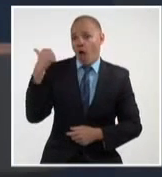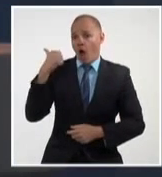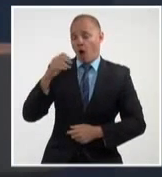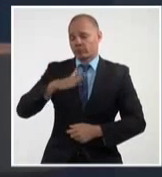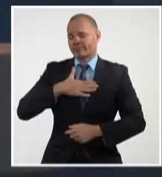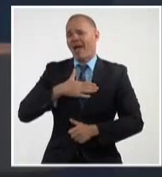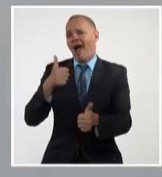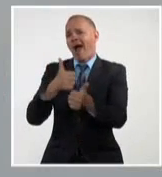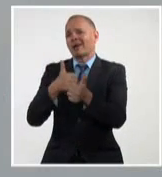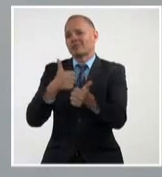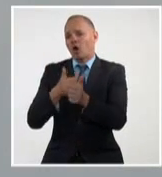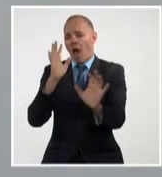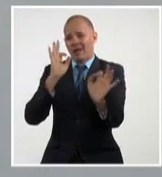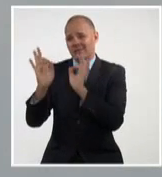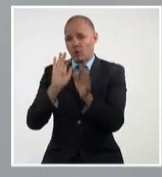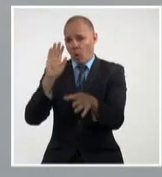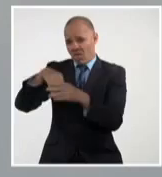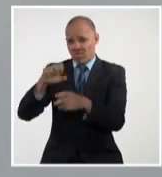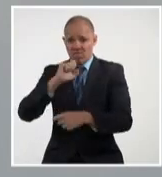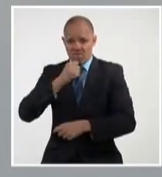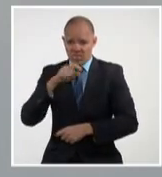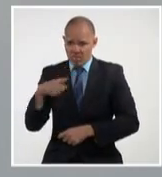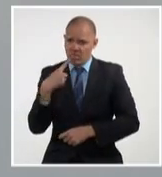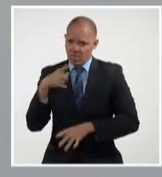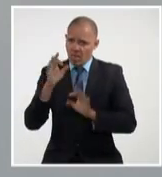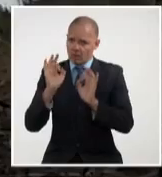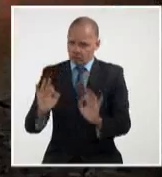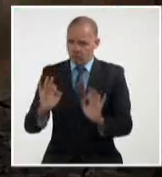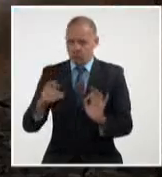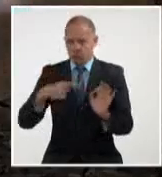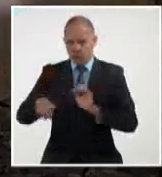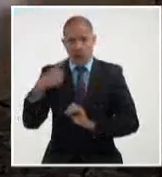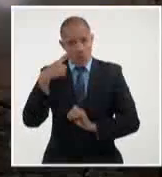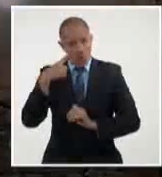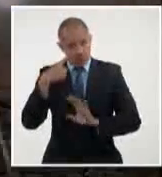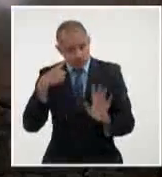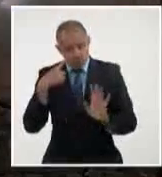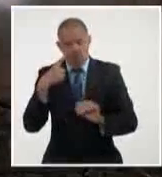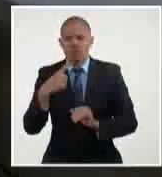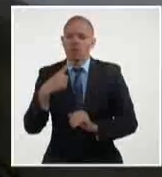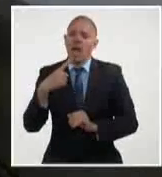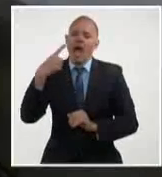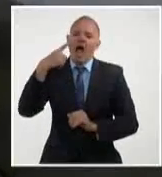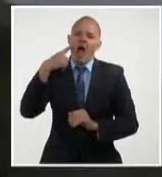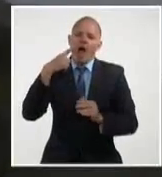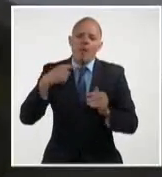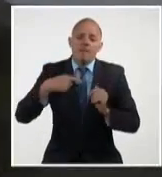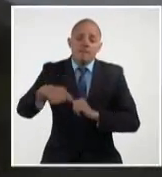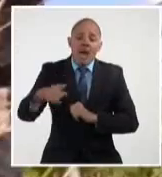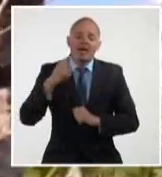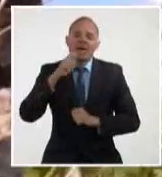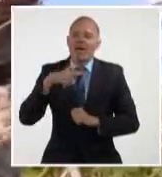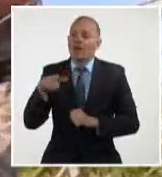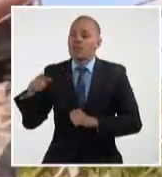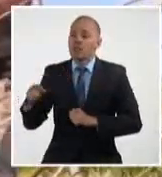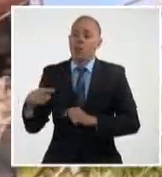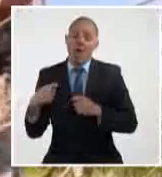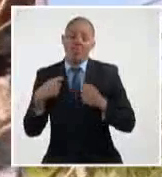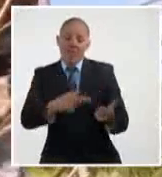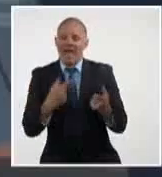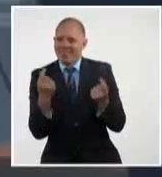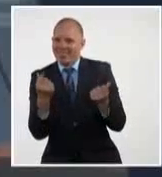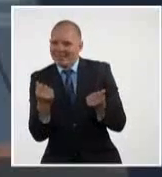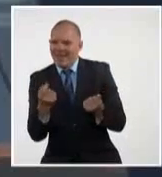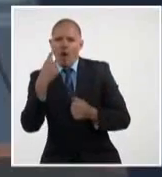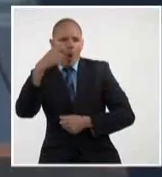de Biden, tuvo que advertir qué estaba realmente en juego para el poderío de Washington si se interrumpían los suministros al ejército de Volodymyr Zelensky.